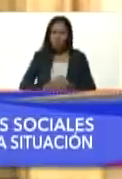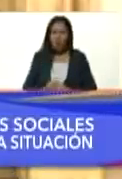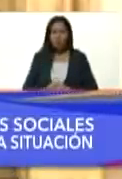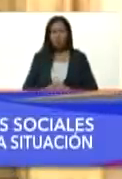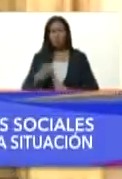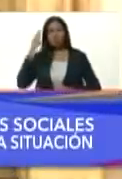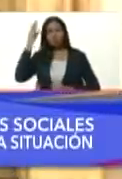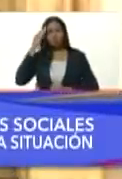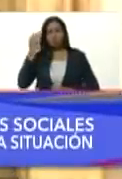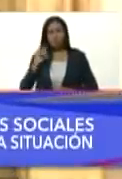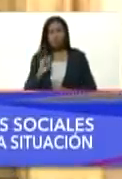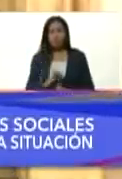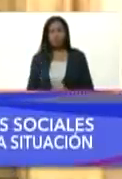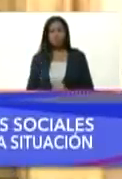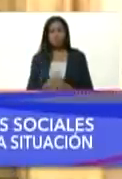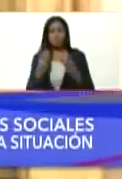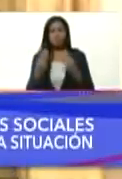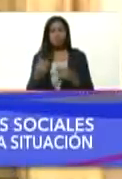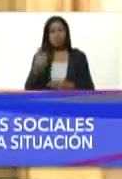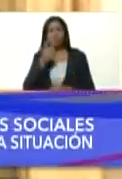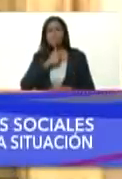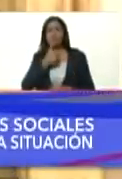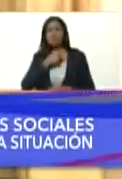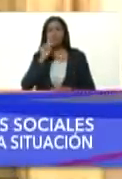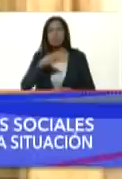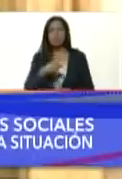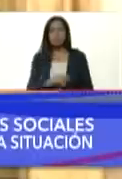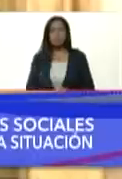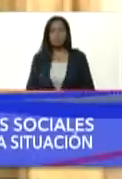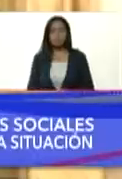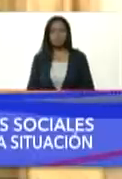gran conciencia y una gran paciencia.